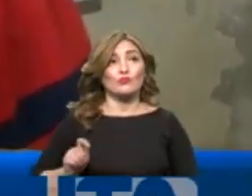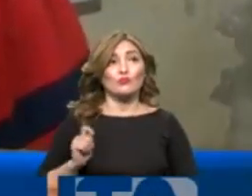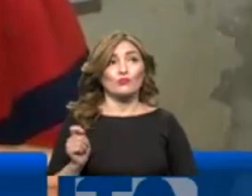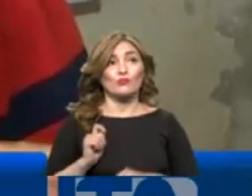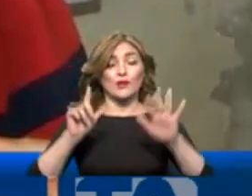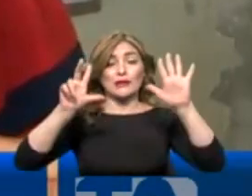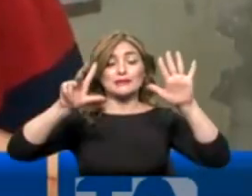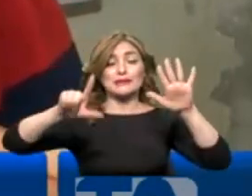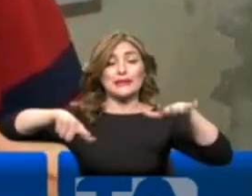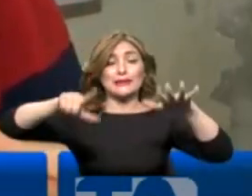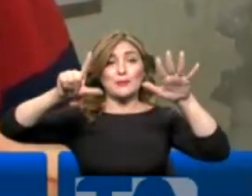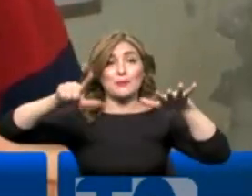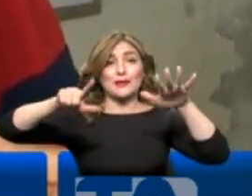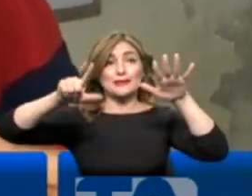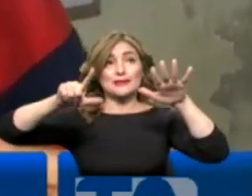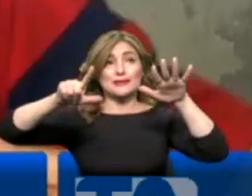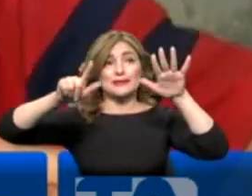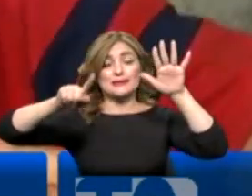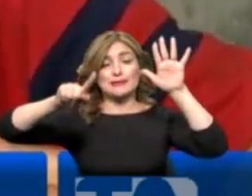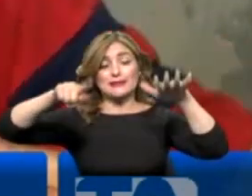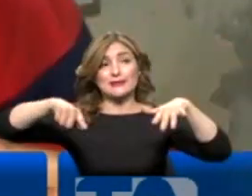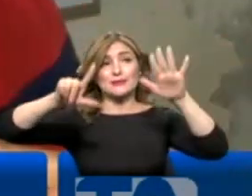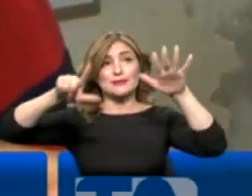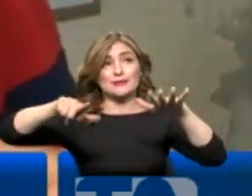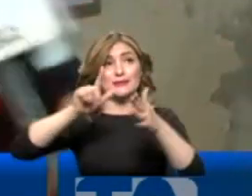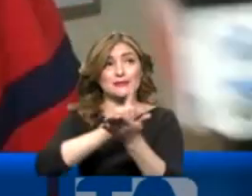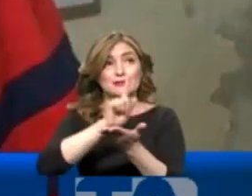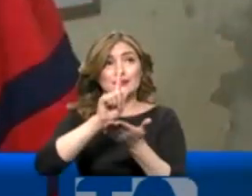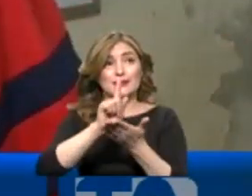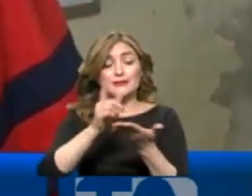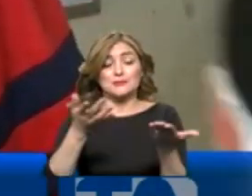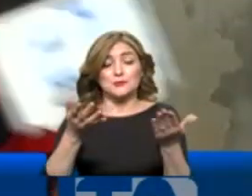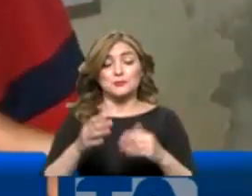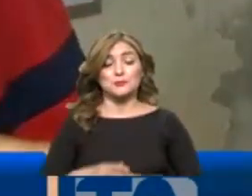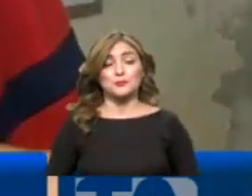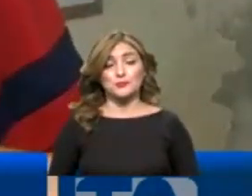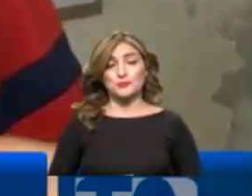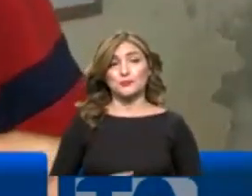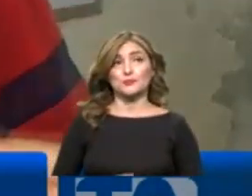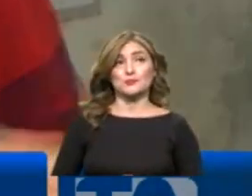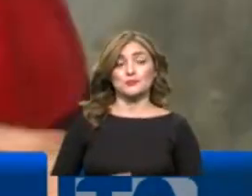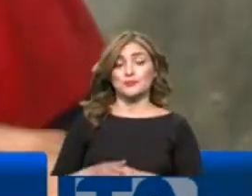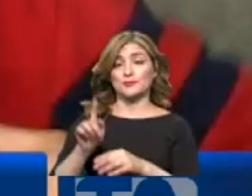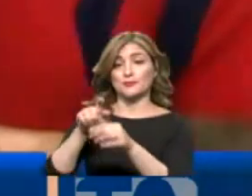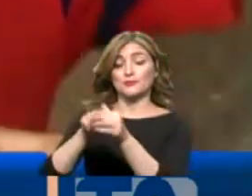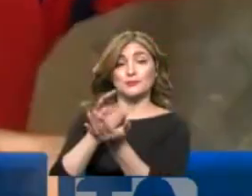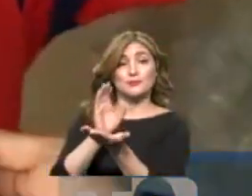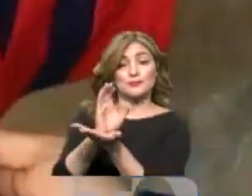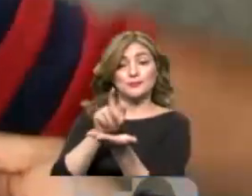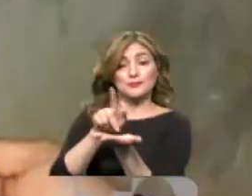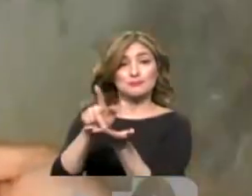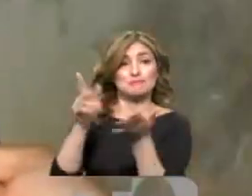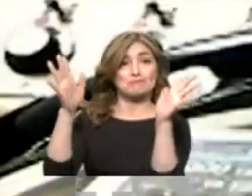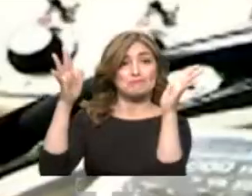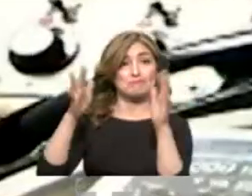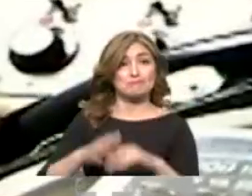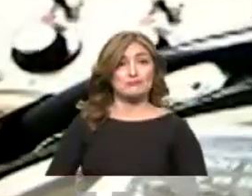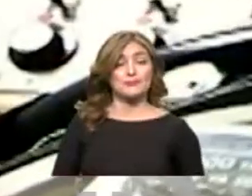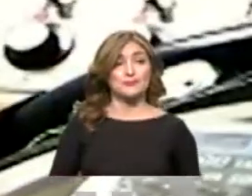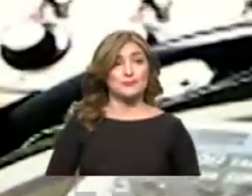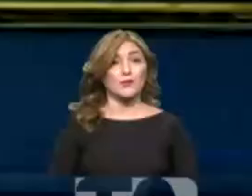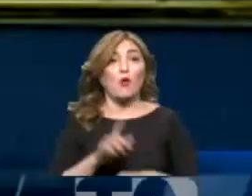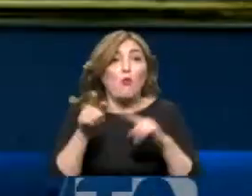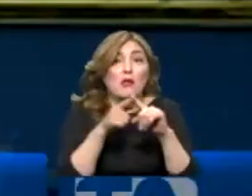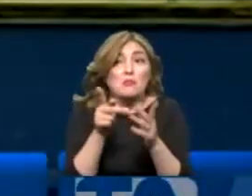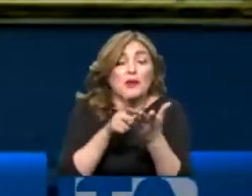con 7 meses, 6, 7 meses más el 14º. ¿Y las aportaciones al seguro? No existen. ¿Cuándo me irán a pagar?